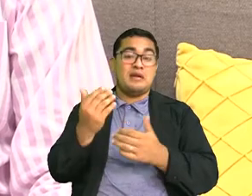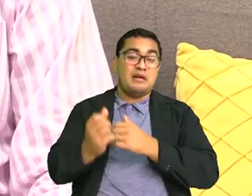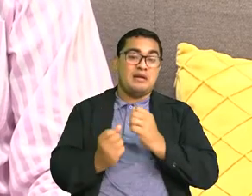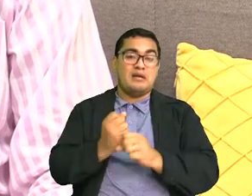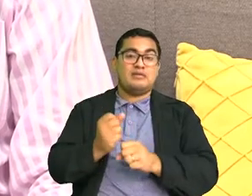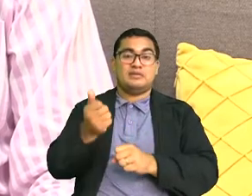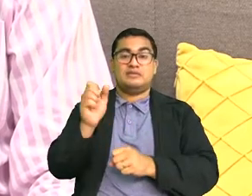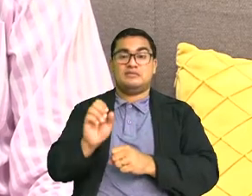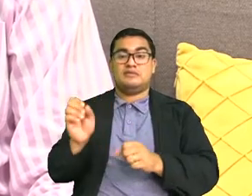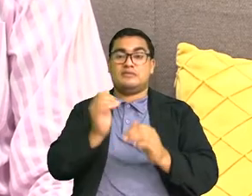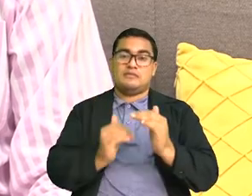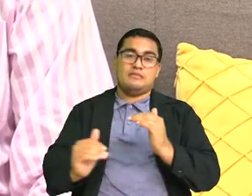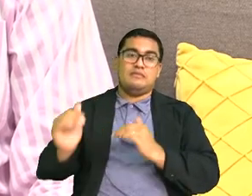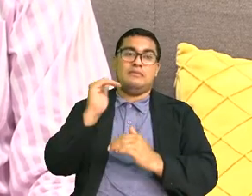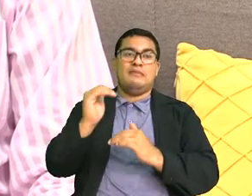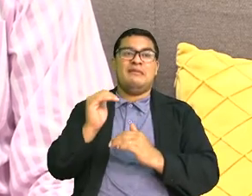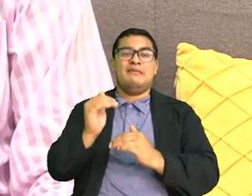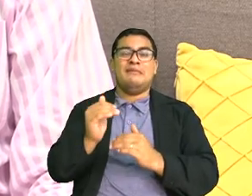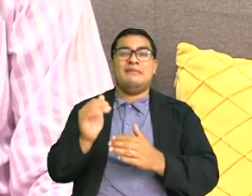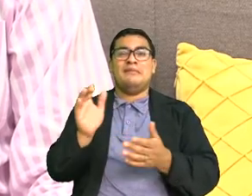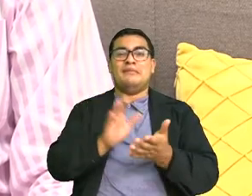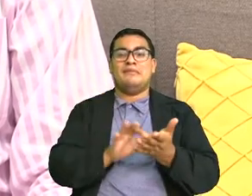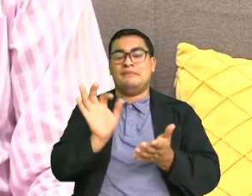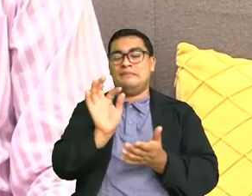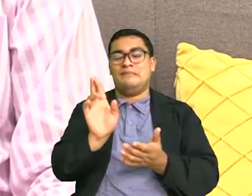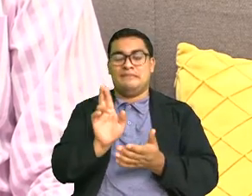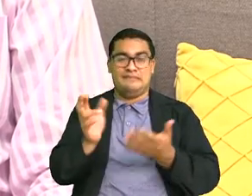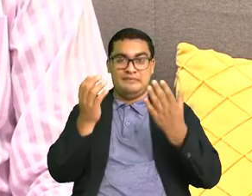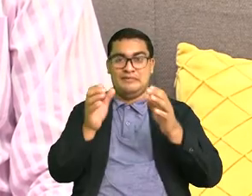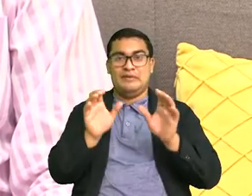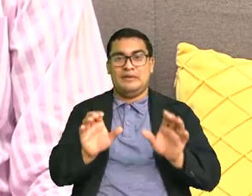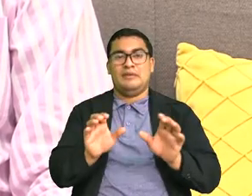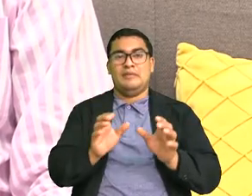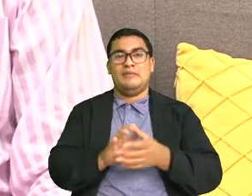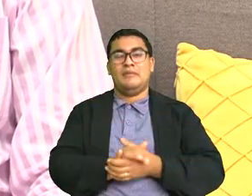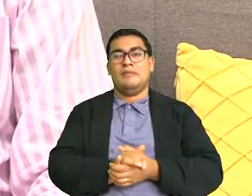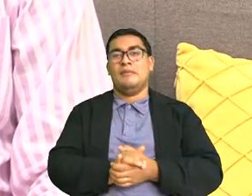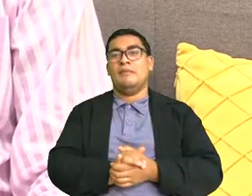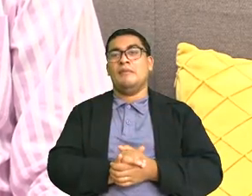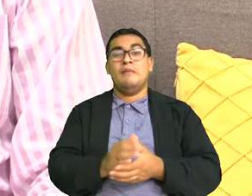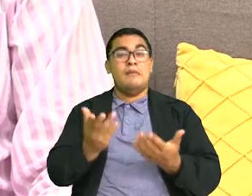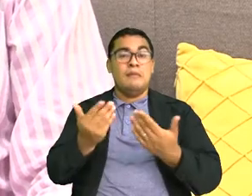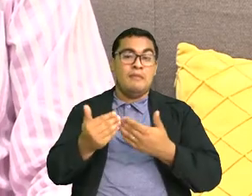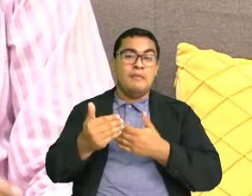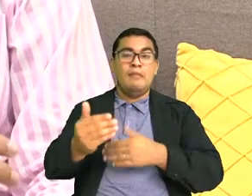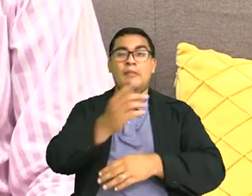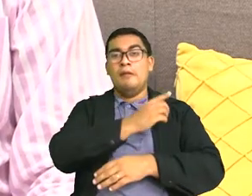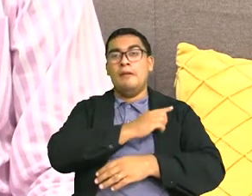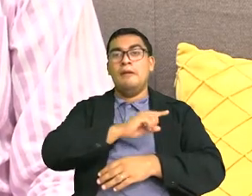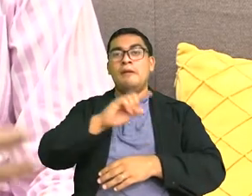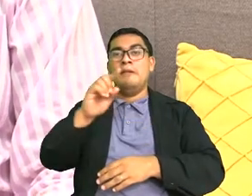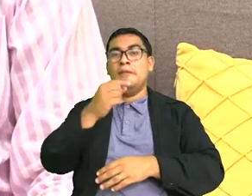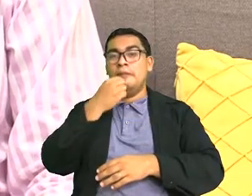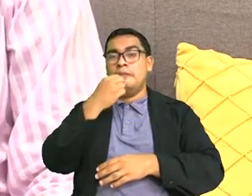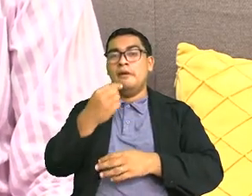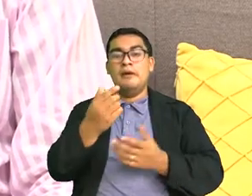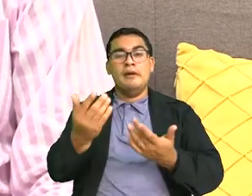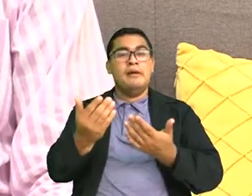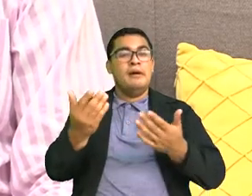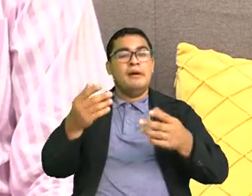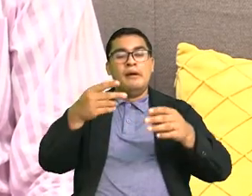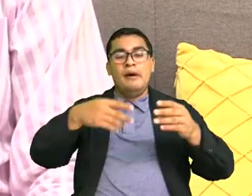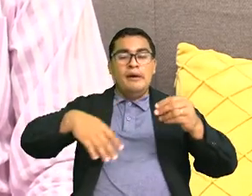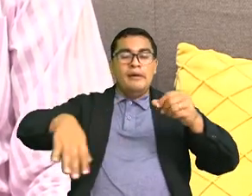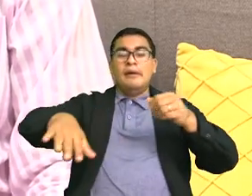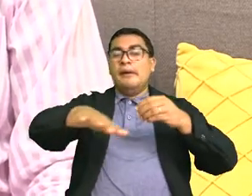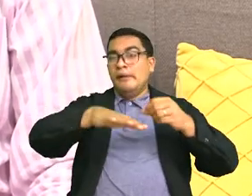6% más esa producción en granos básicos esperando el día lo vamos a lograr porque las expectativas que tenemos en campo son muy muy